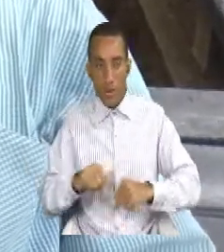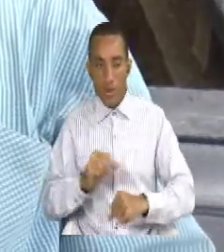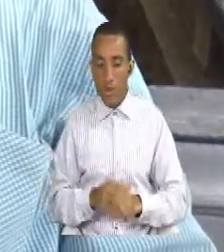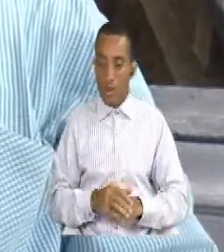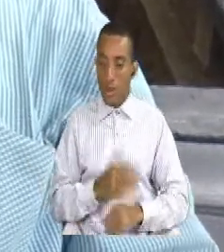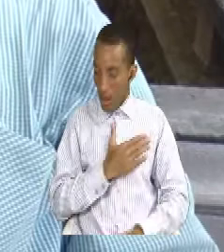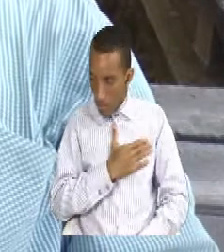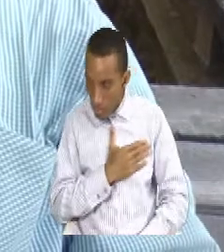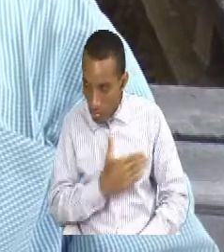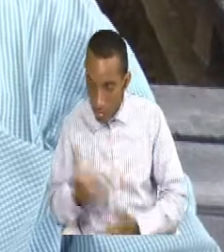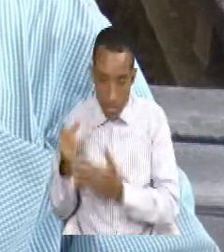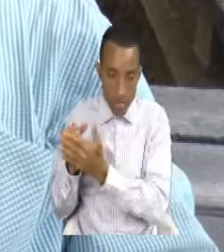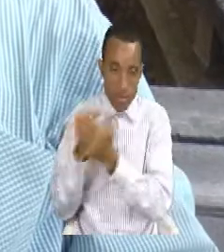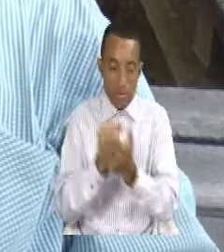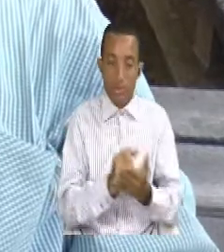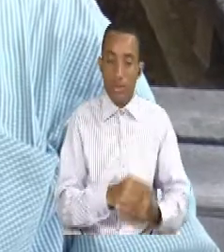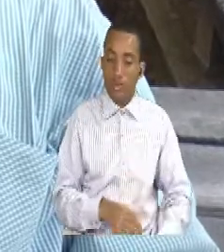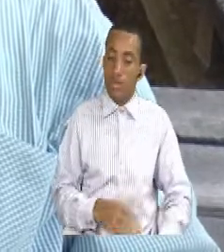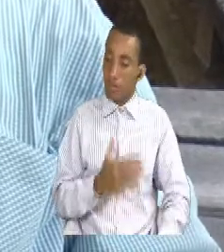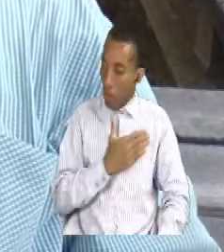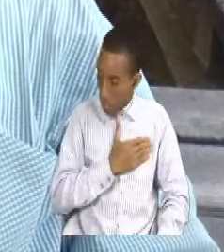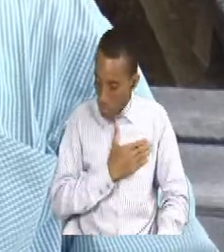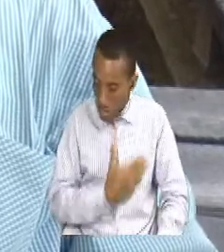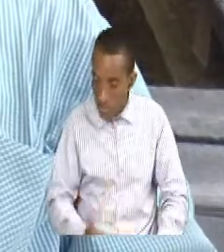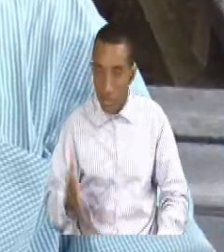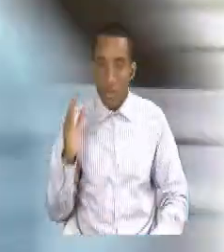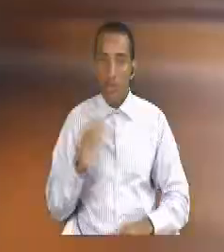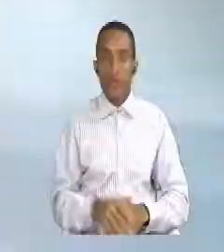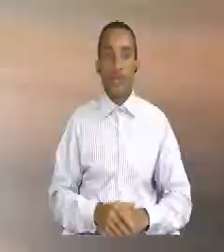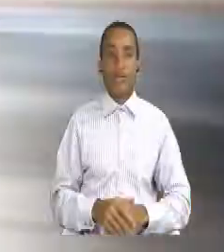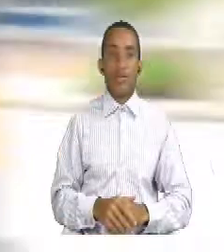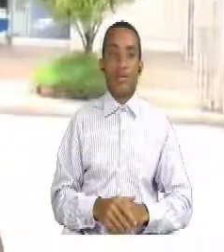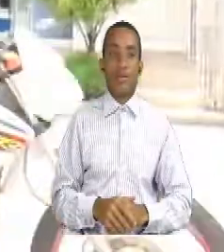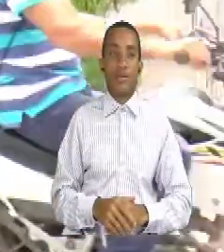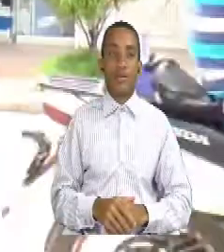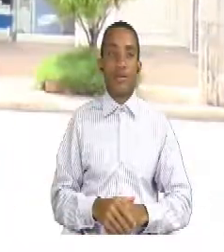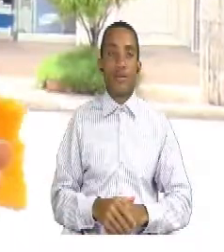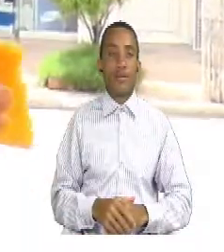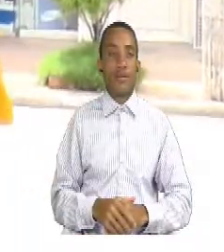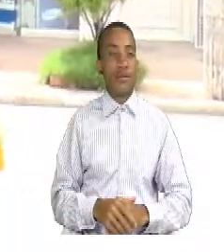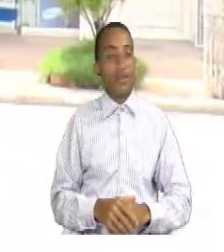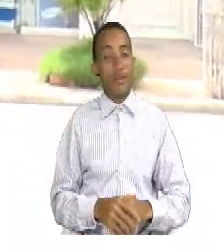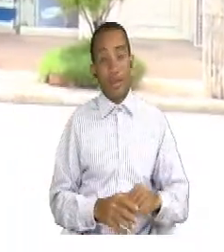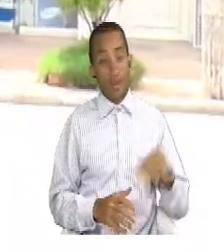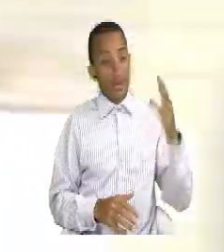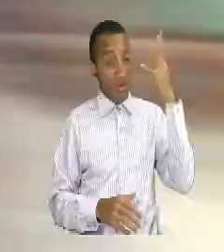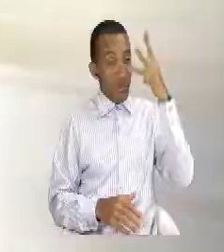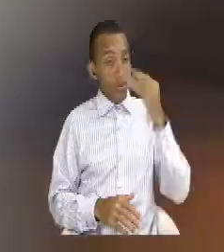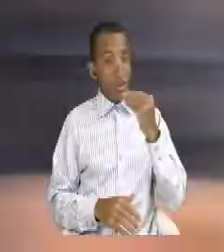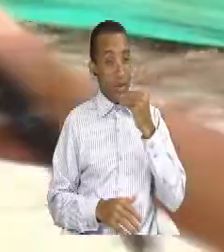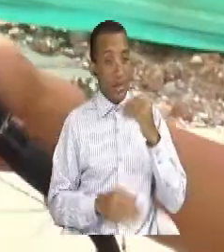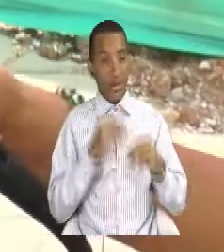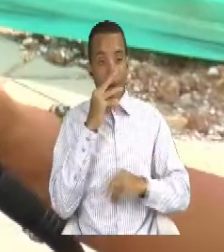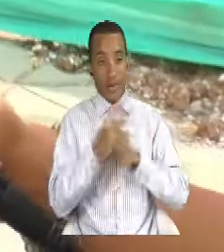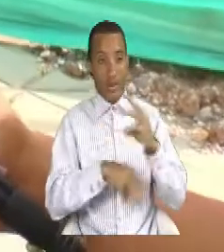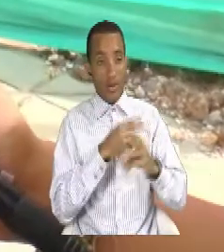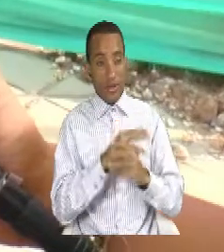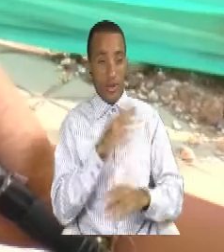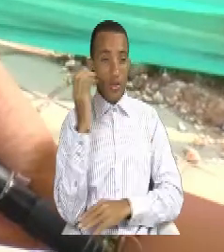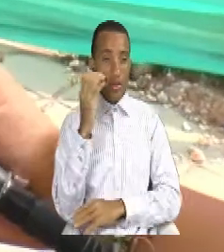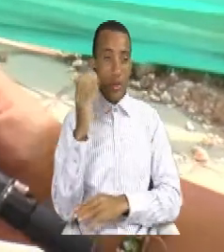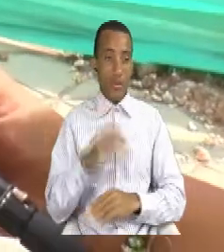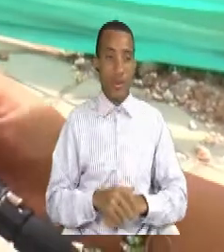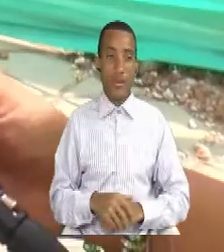colaboradora, muy servicial y echa para adelante. Hermosa, hermosa como todas las mujeres de Colombia. La opinión sobre la